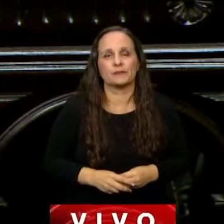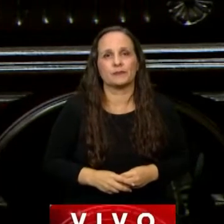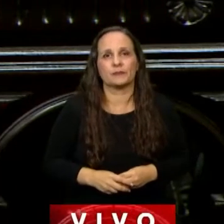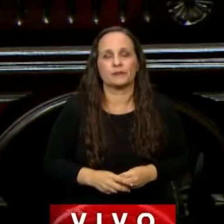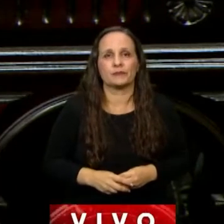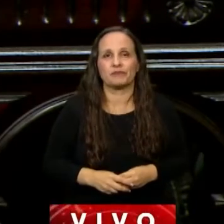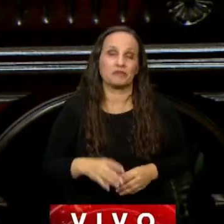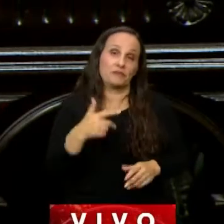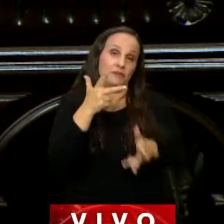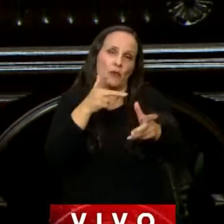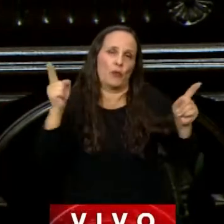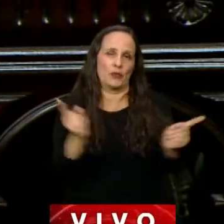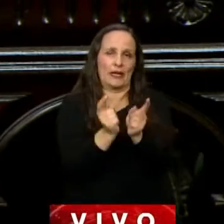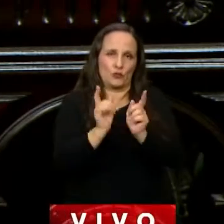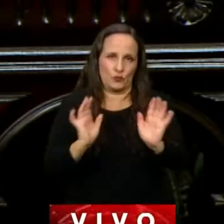En resumen,